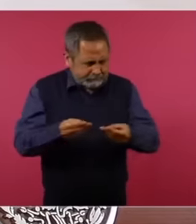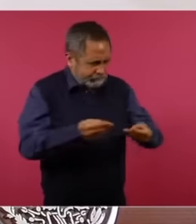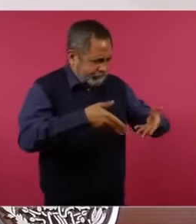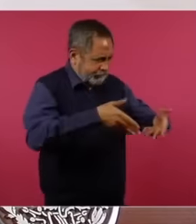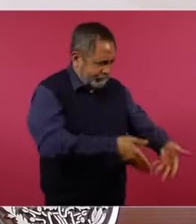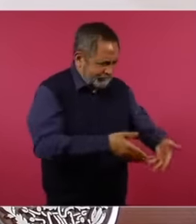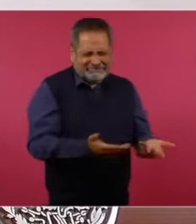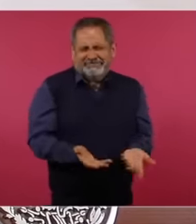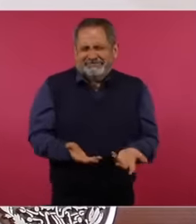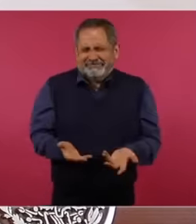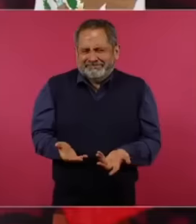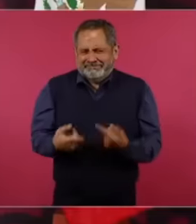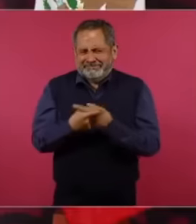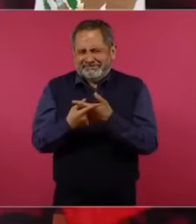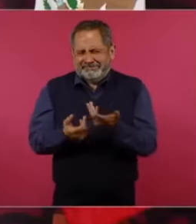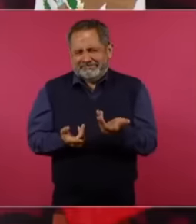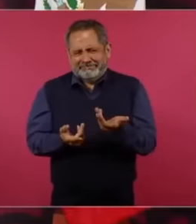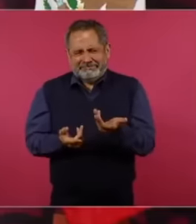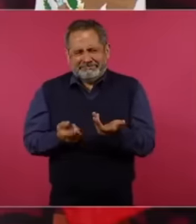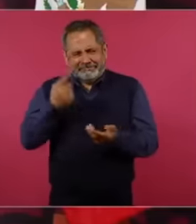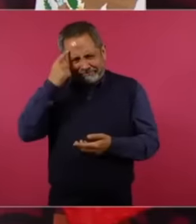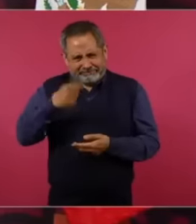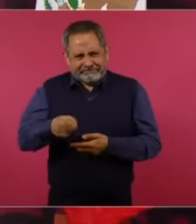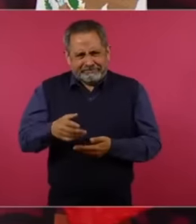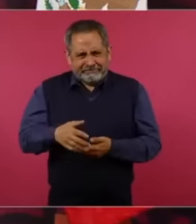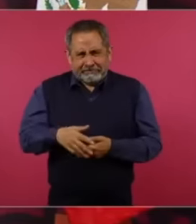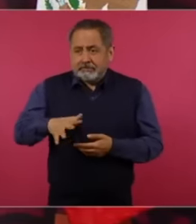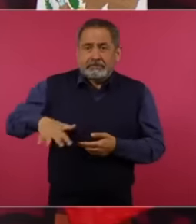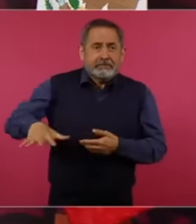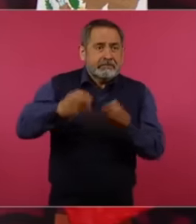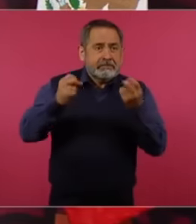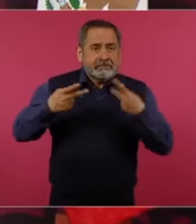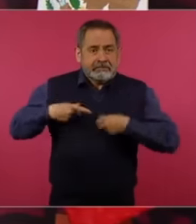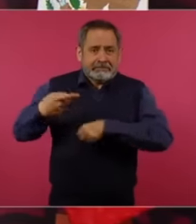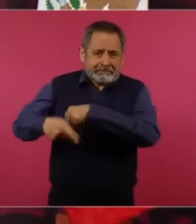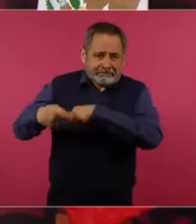partes y voy a poner en riesgo a mucha gente